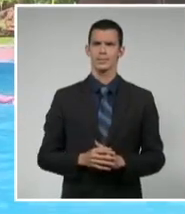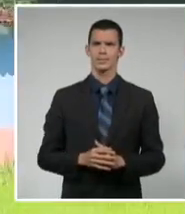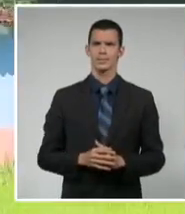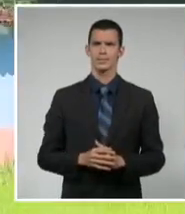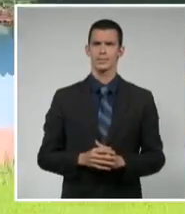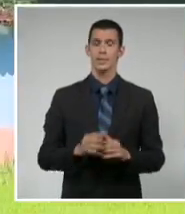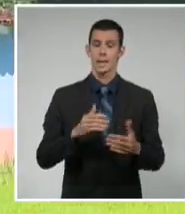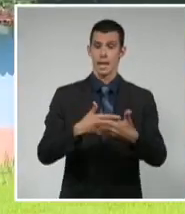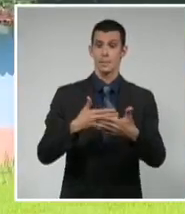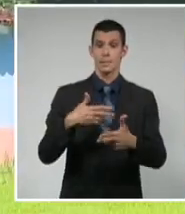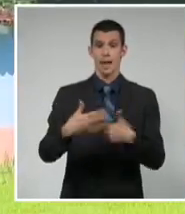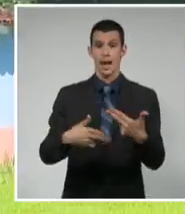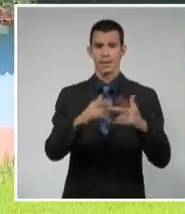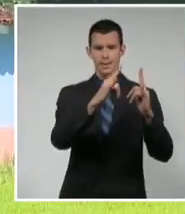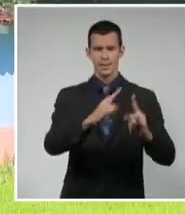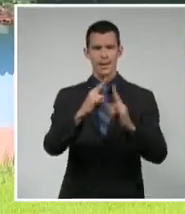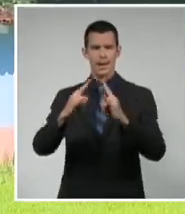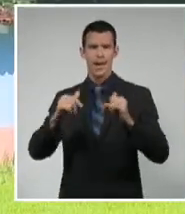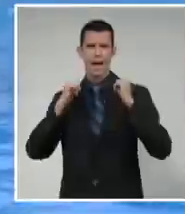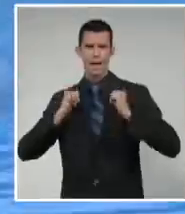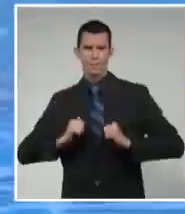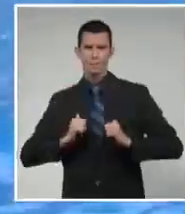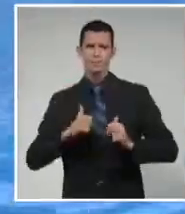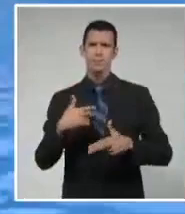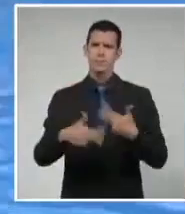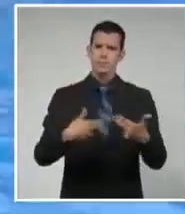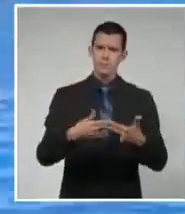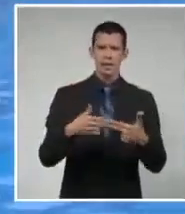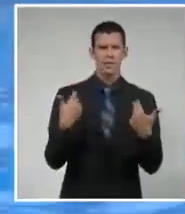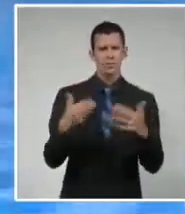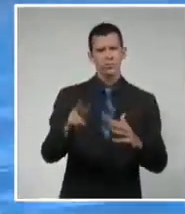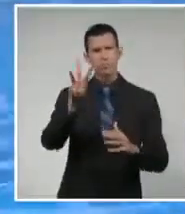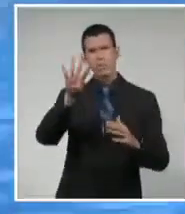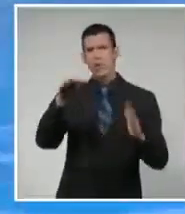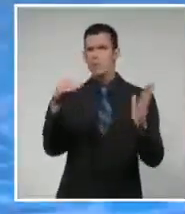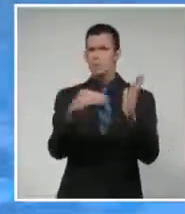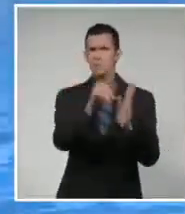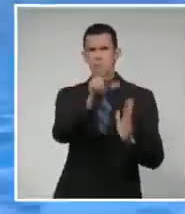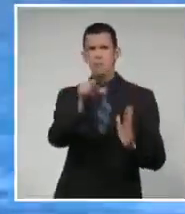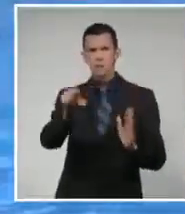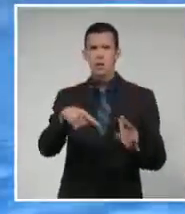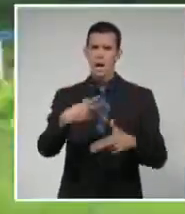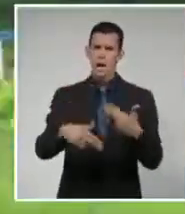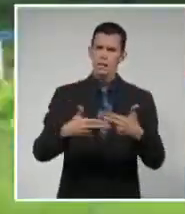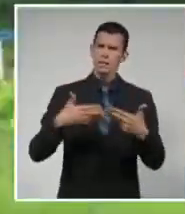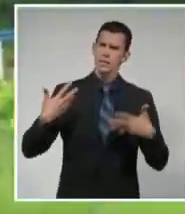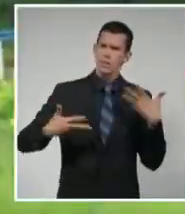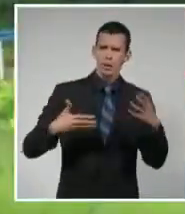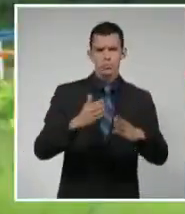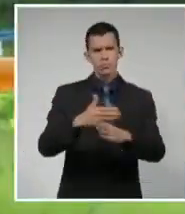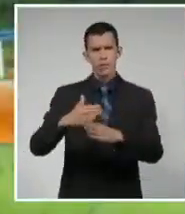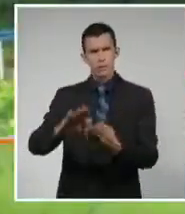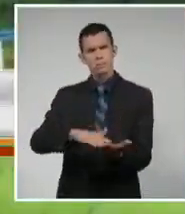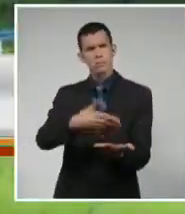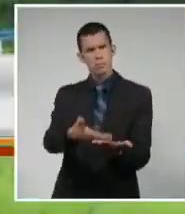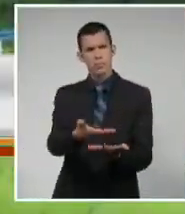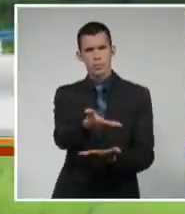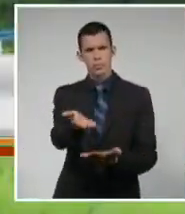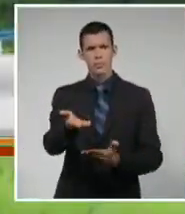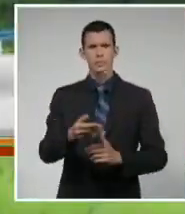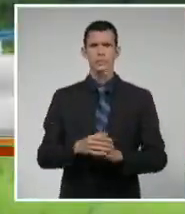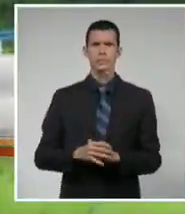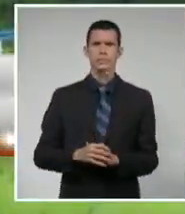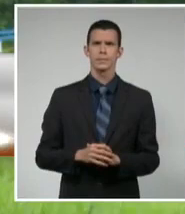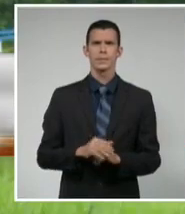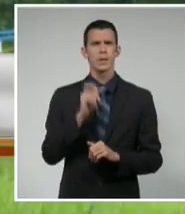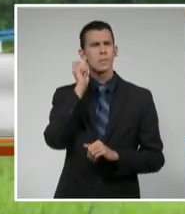vacacionistas. A pesar de no brindar servicio a plena capacidad, tuvo atractivas opciones para el disfrute en familia. Tenemos instalaciones que no